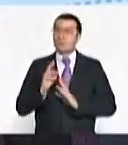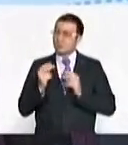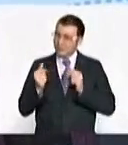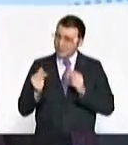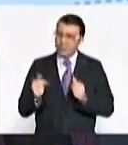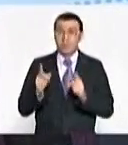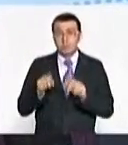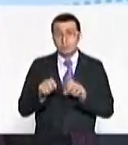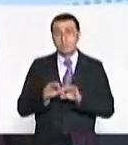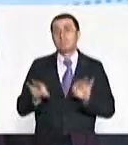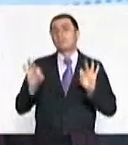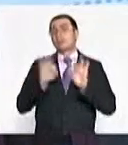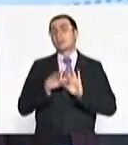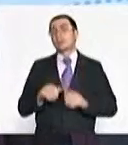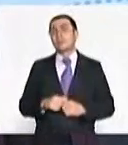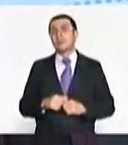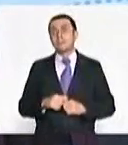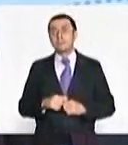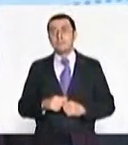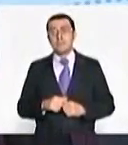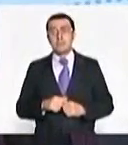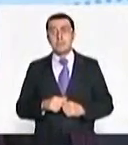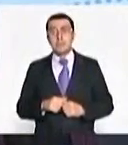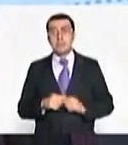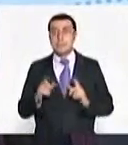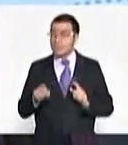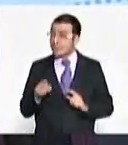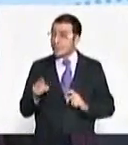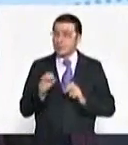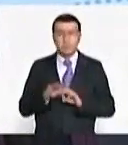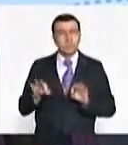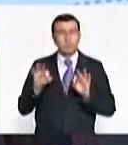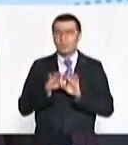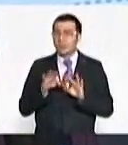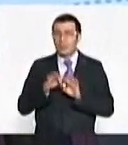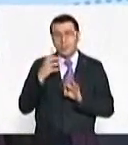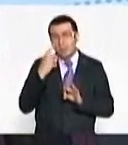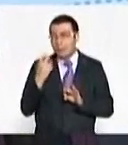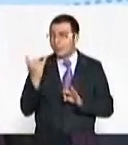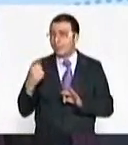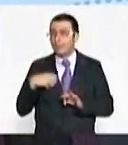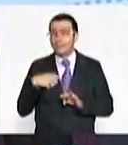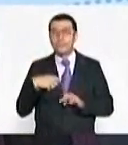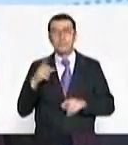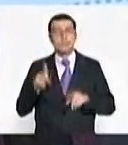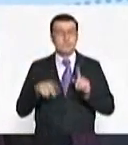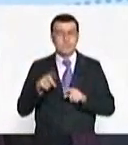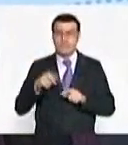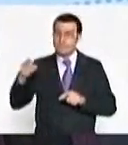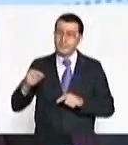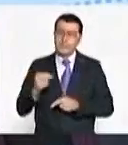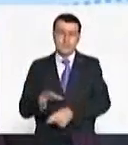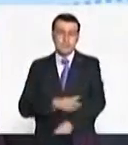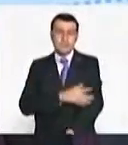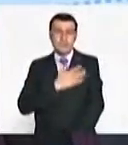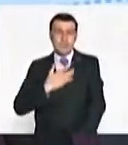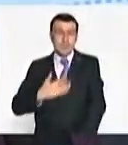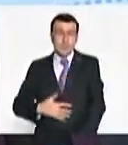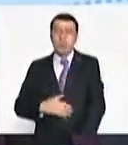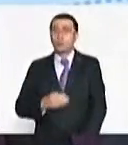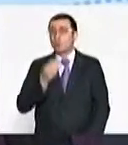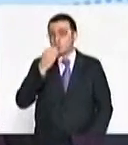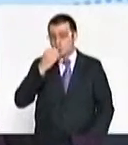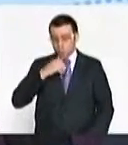y muy llamativa. Además, hay que pensar de que el principal obstáculo muchas veces que tienen estos oligoelementos para llegar a la sangre es la vía digestiva, porque